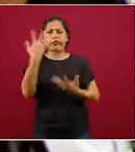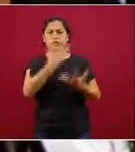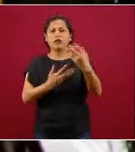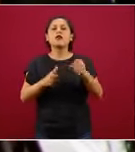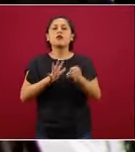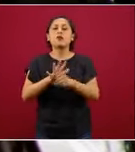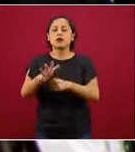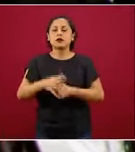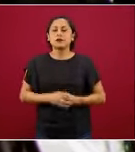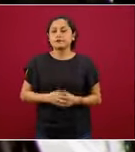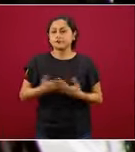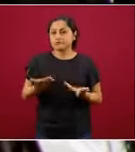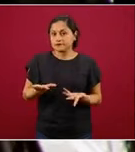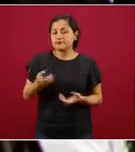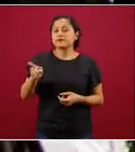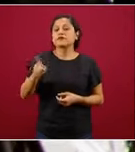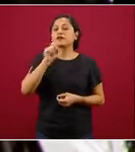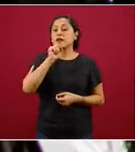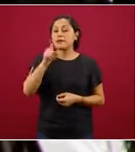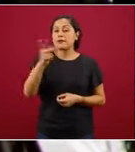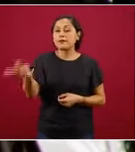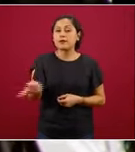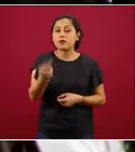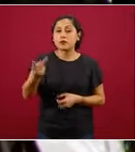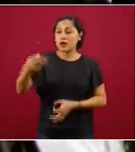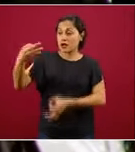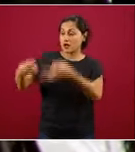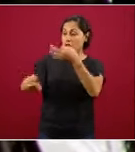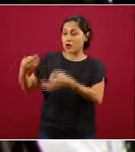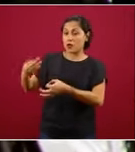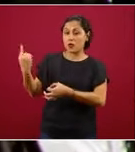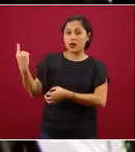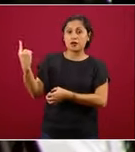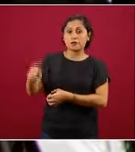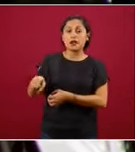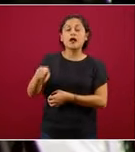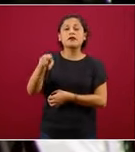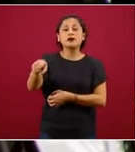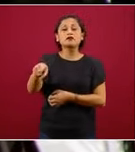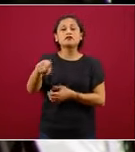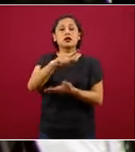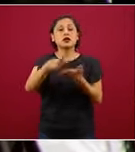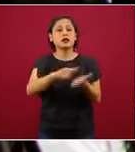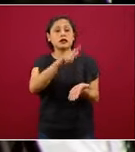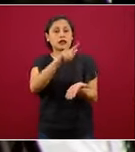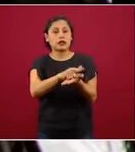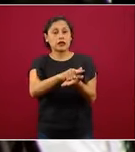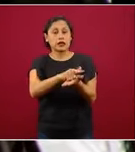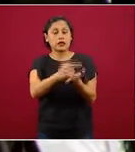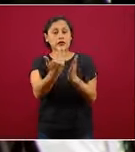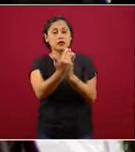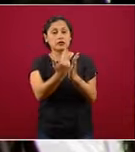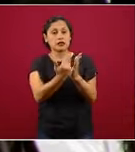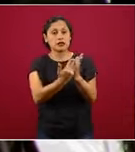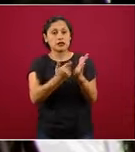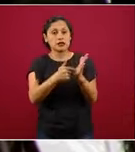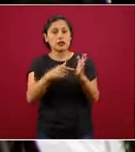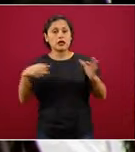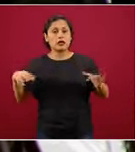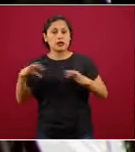le ordenó explicar sus fundamentos legales en los que basó su decisión de dejar